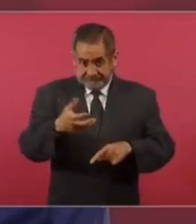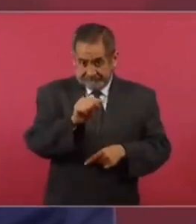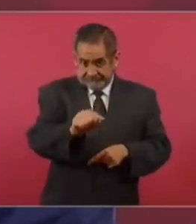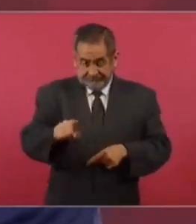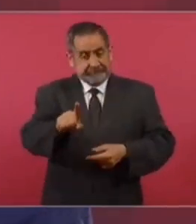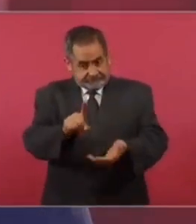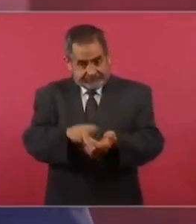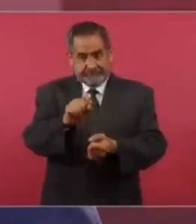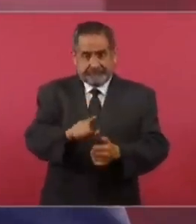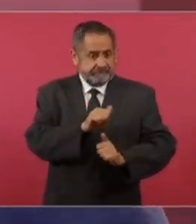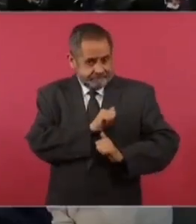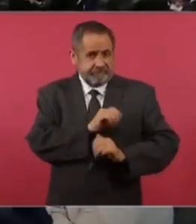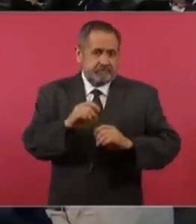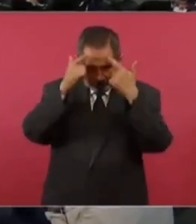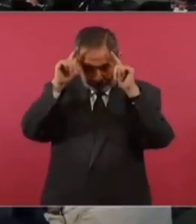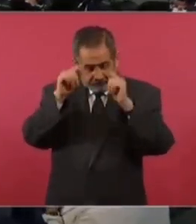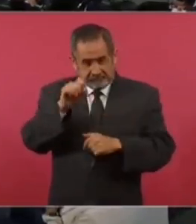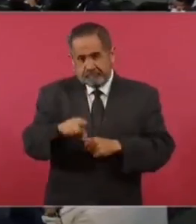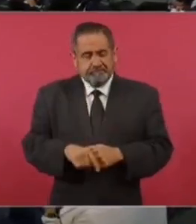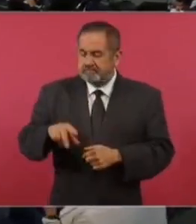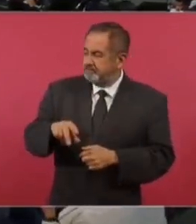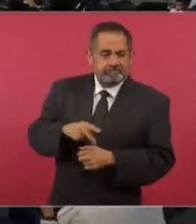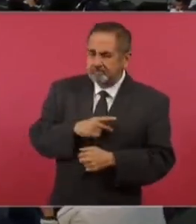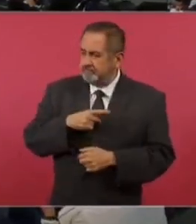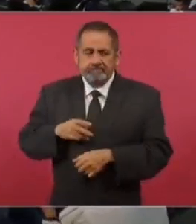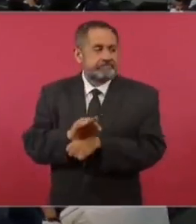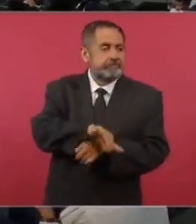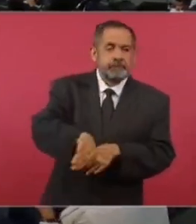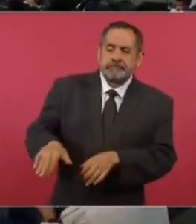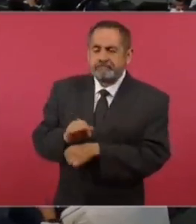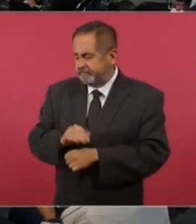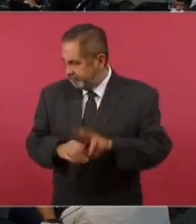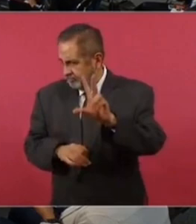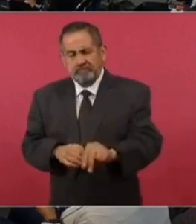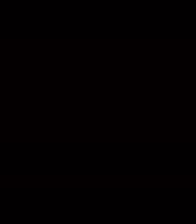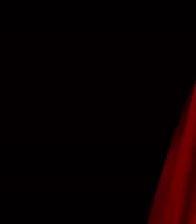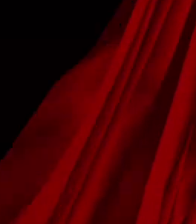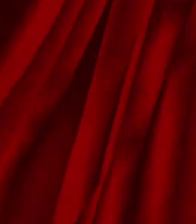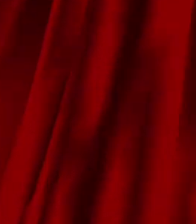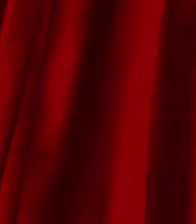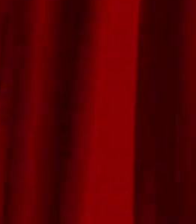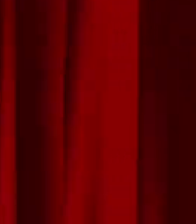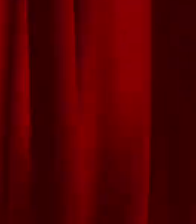por miembros de una institución no deben encubrirse para no manchar a la institución.